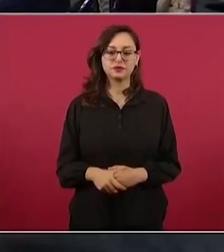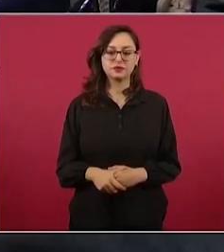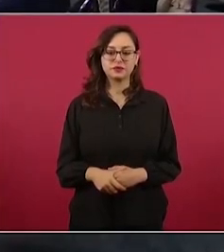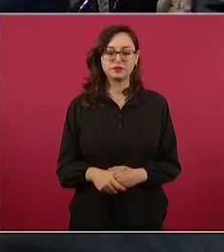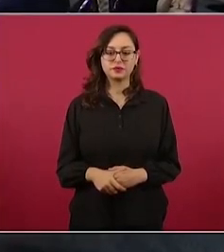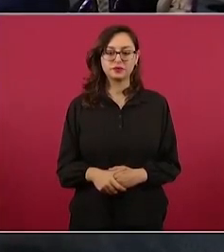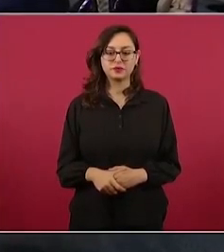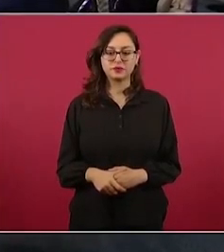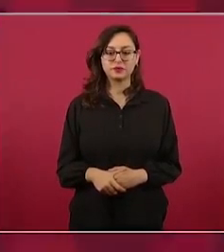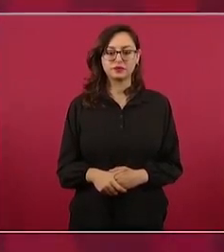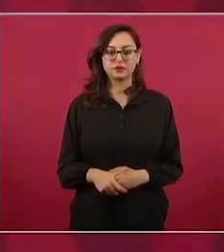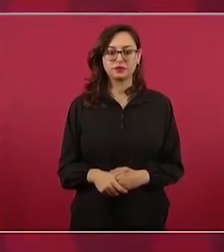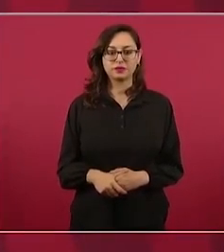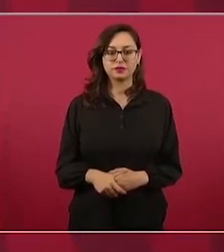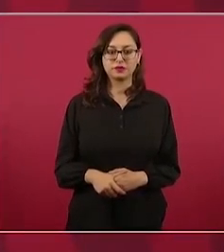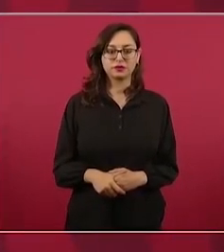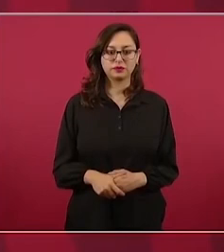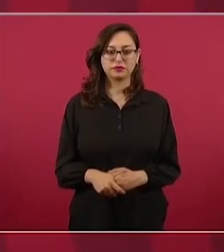cosas